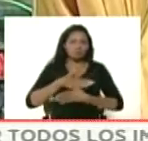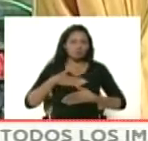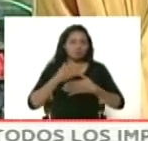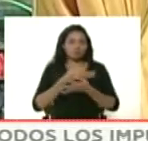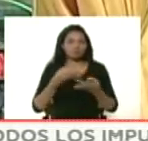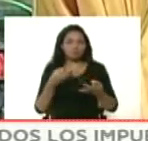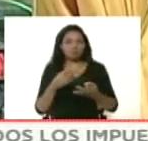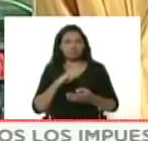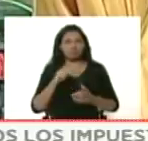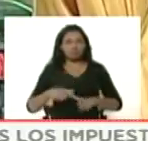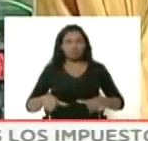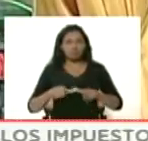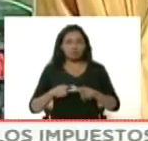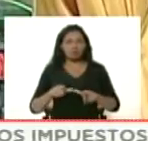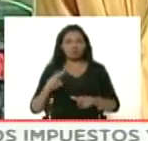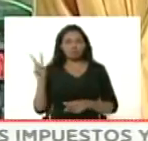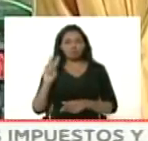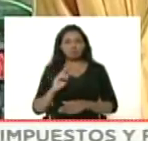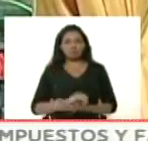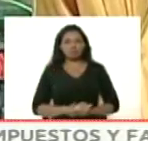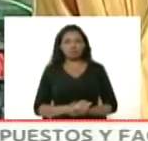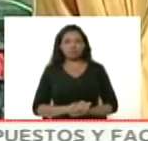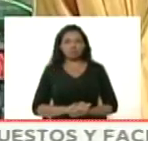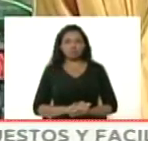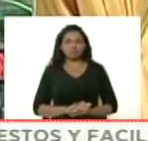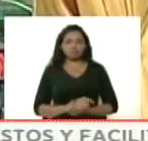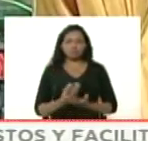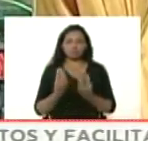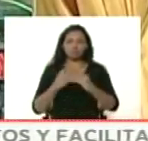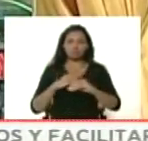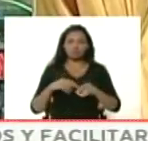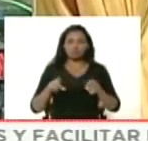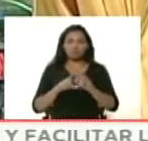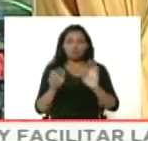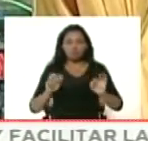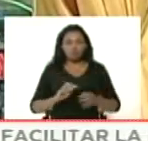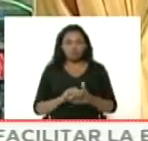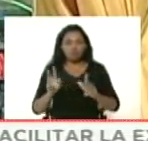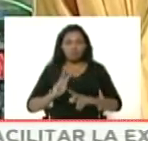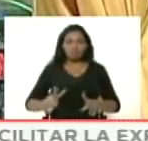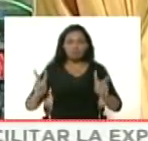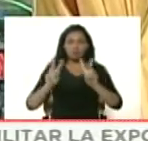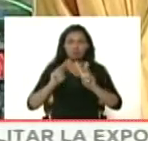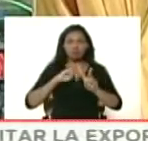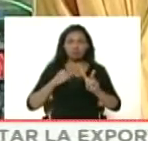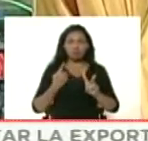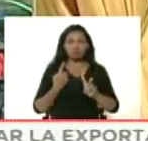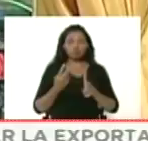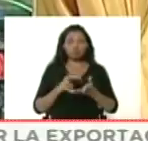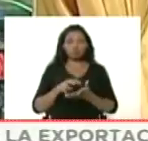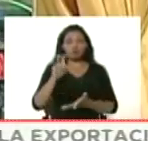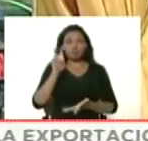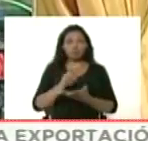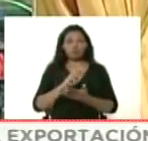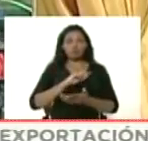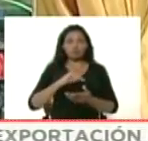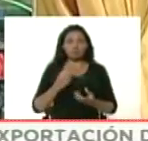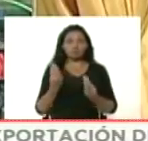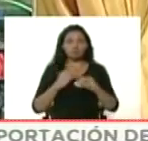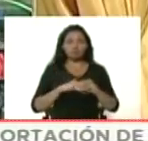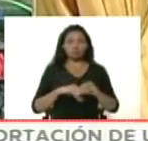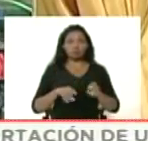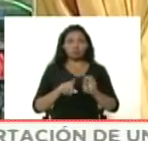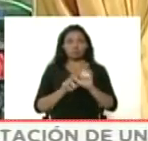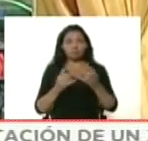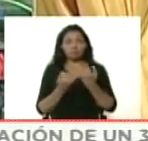óptimos del campo venezolano. Considerando que el valor de nuestro caballo criollo contribuyó a la gesta